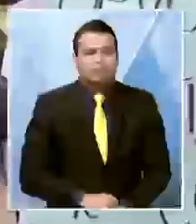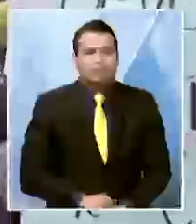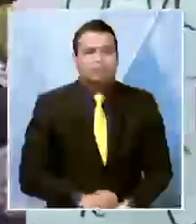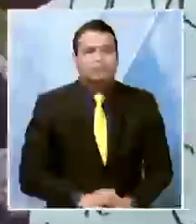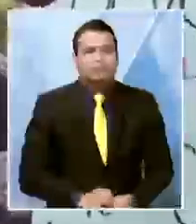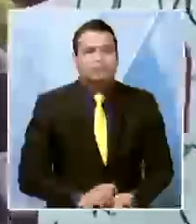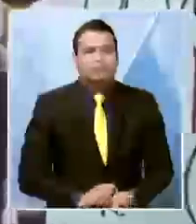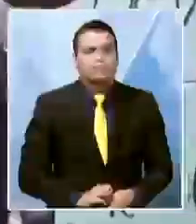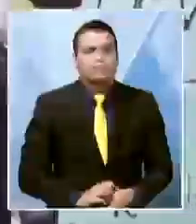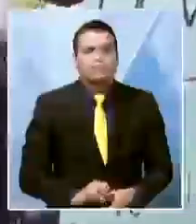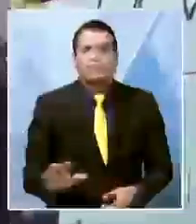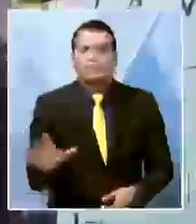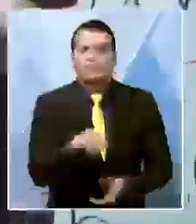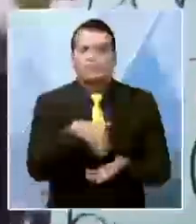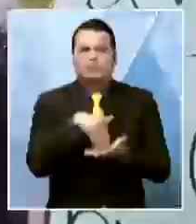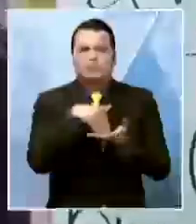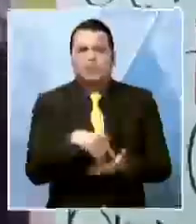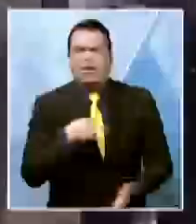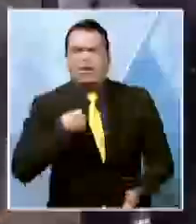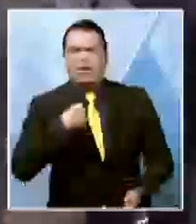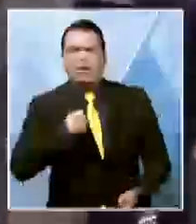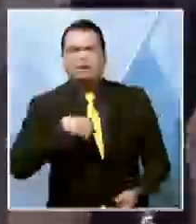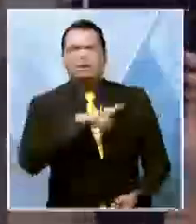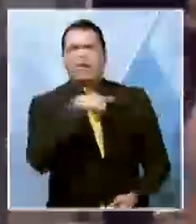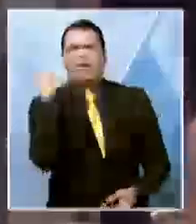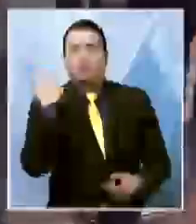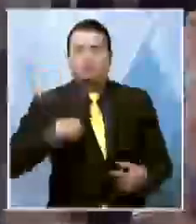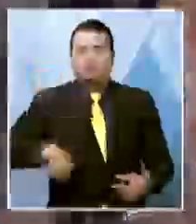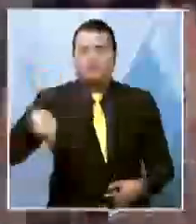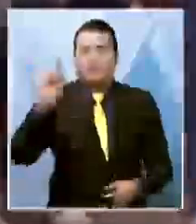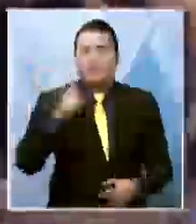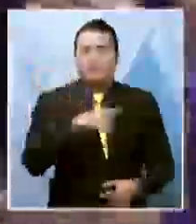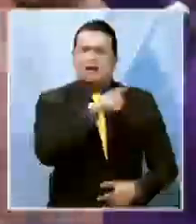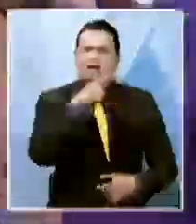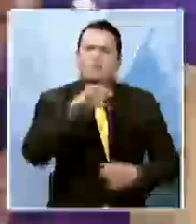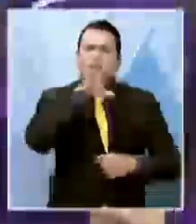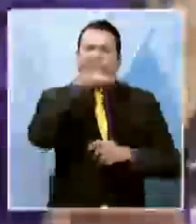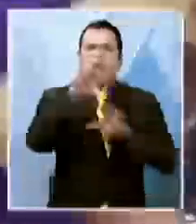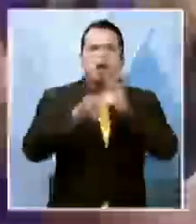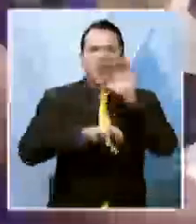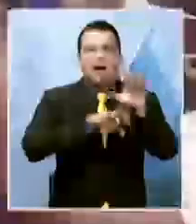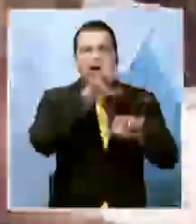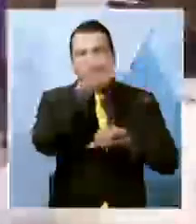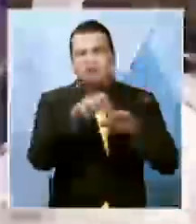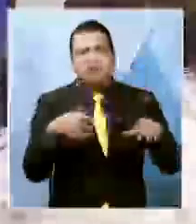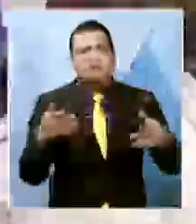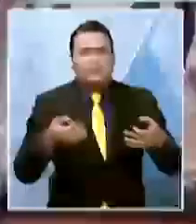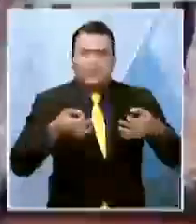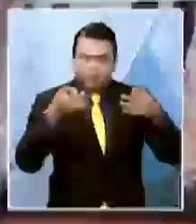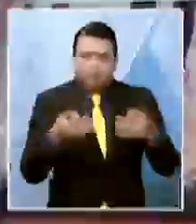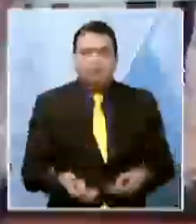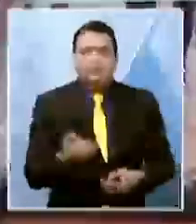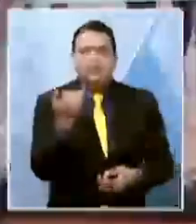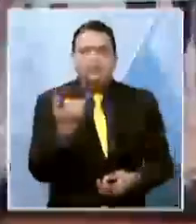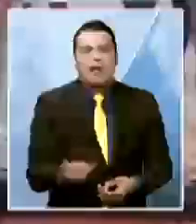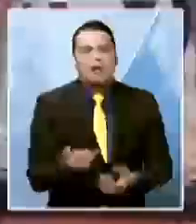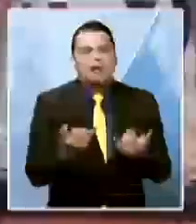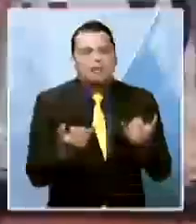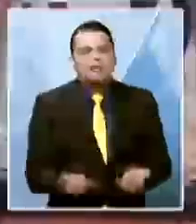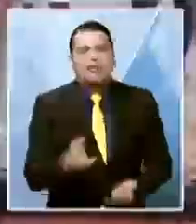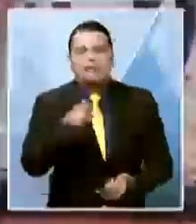El pueblo no se rinde, carajo, fue la arenga que retumbó en la plazoleta de San Francisco. Clamamos justicia porque esto no puede quedarse